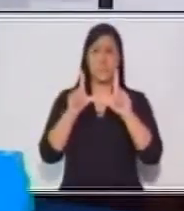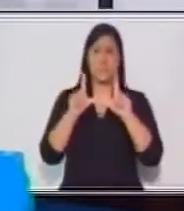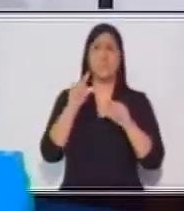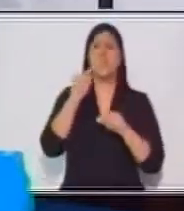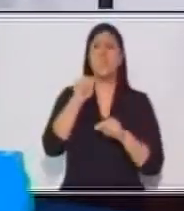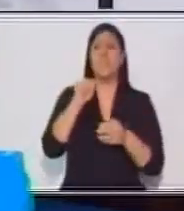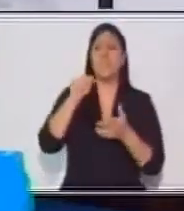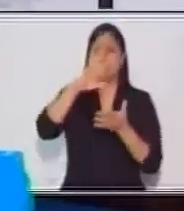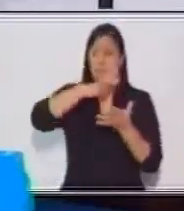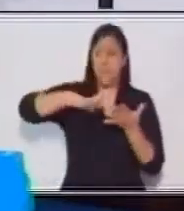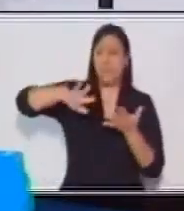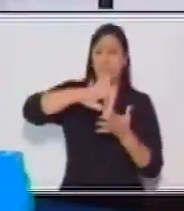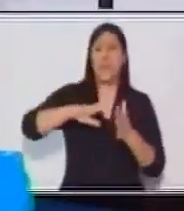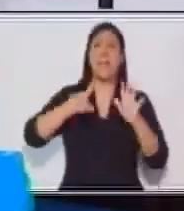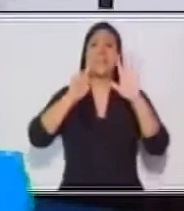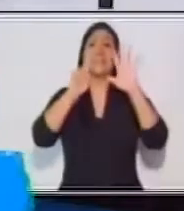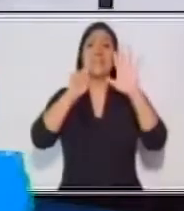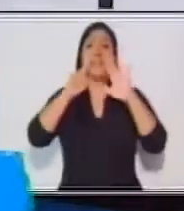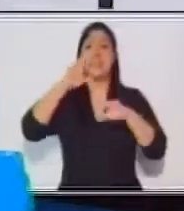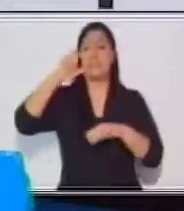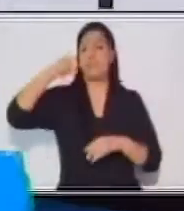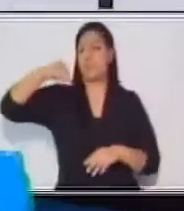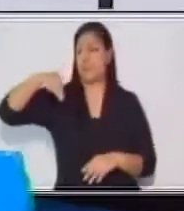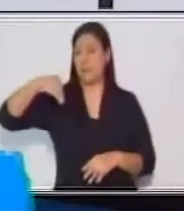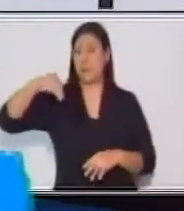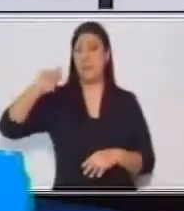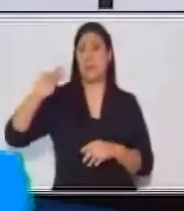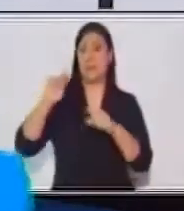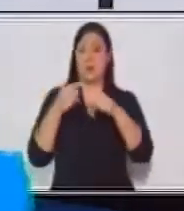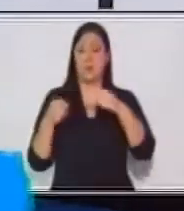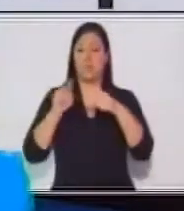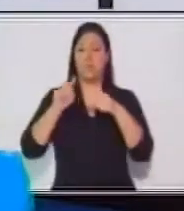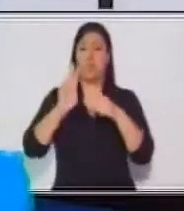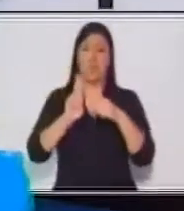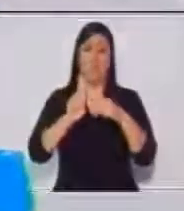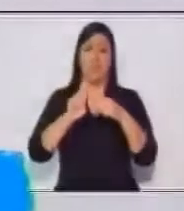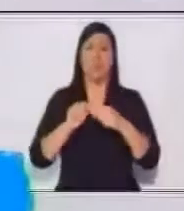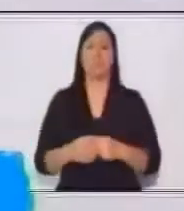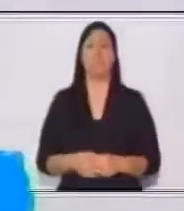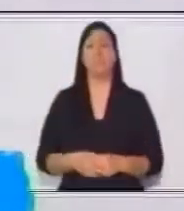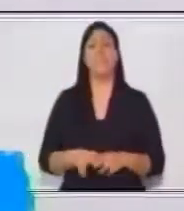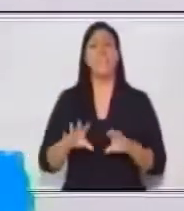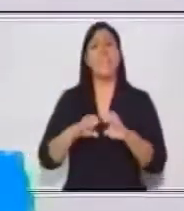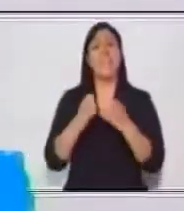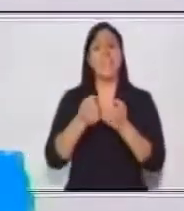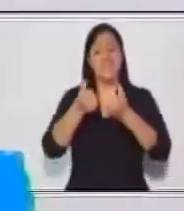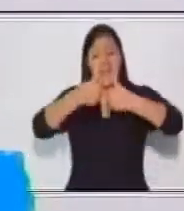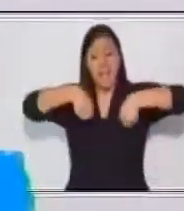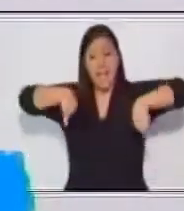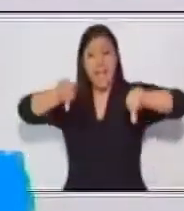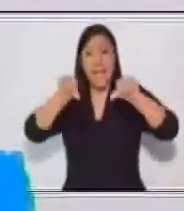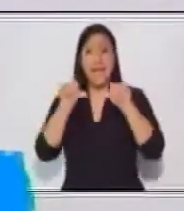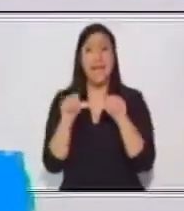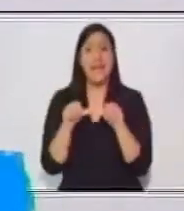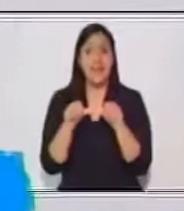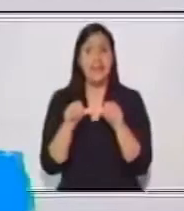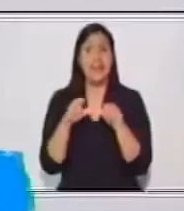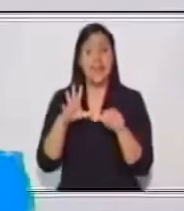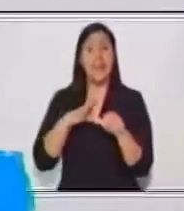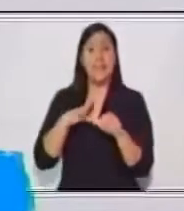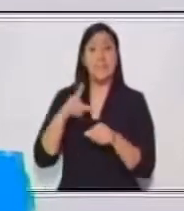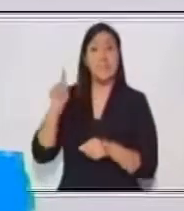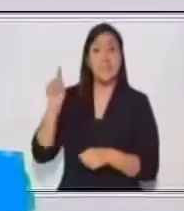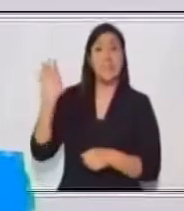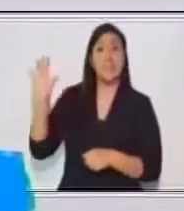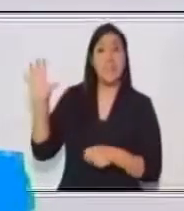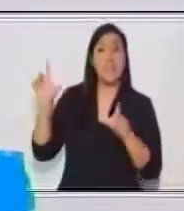centímetros cuadrados. Entonces, el área es lo que tiene la figura